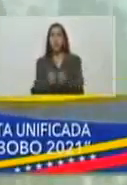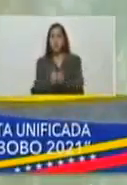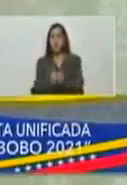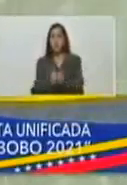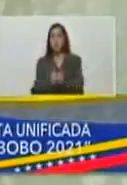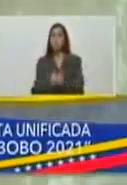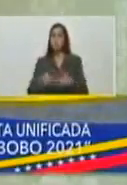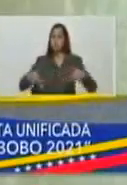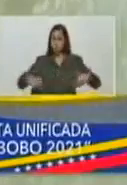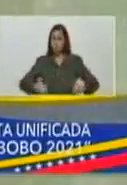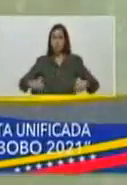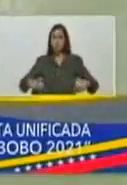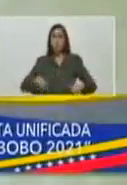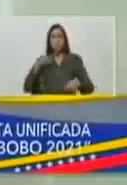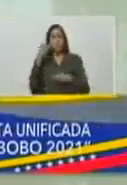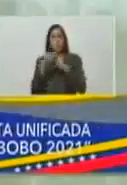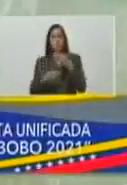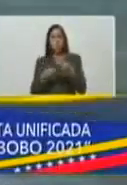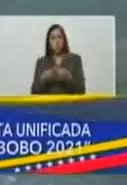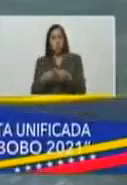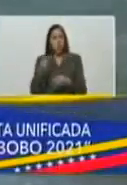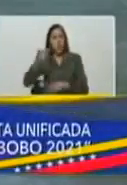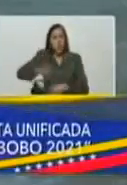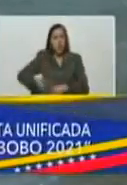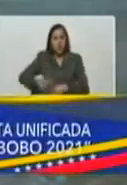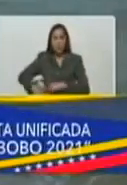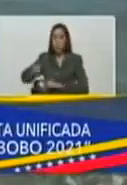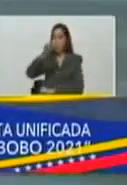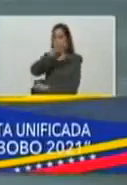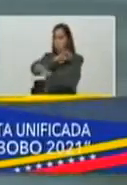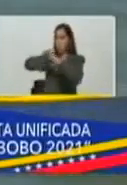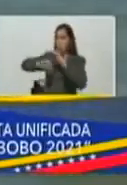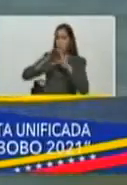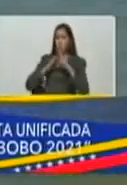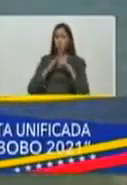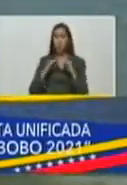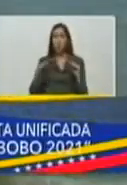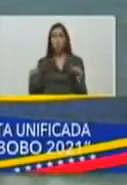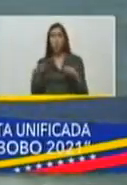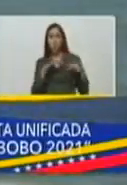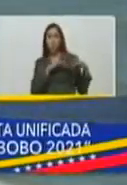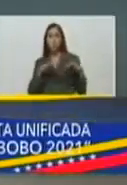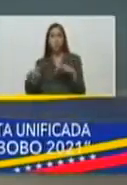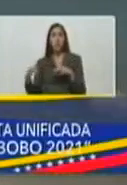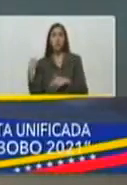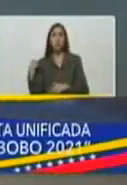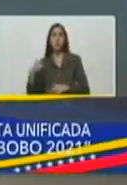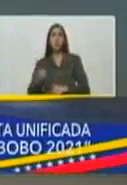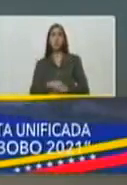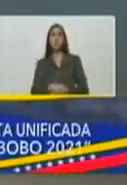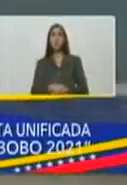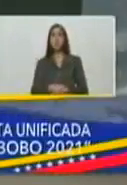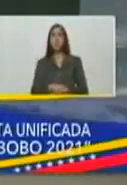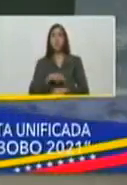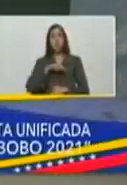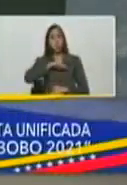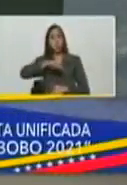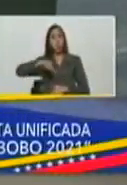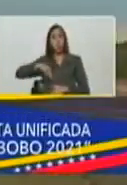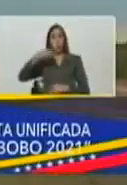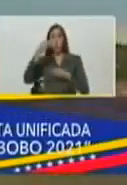el esfuerzo mayor para enfrentar la amenaza que existía. En este sentido, elaboramos